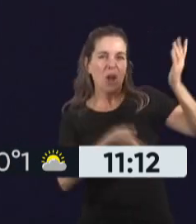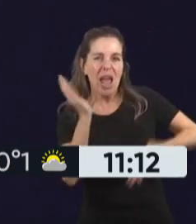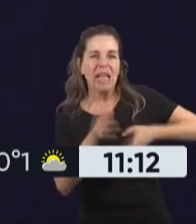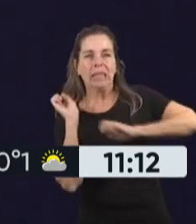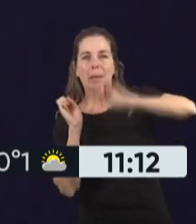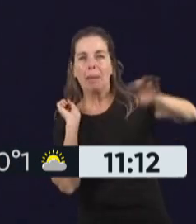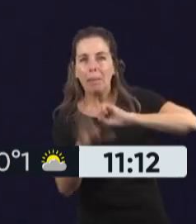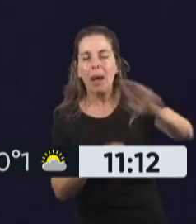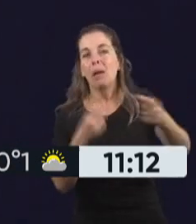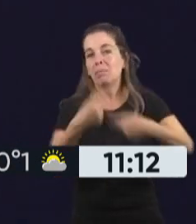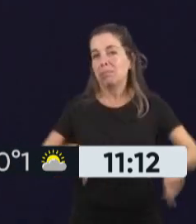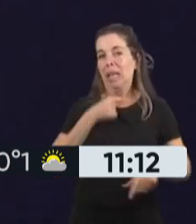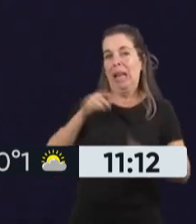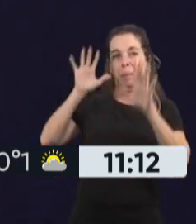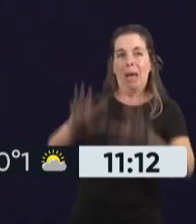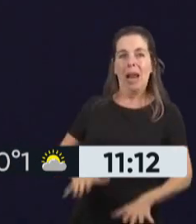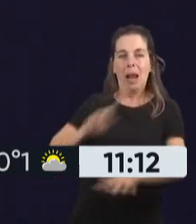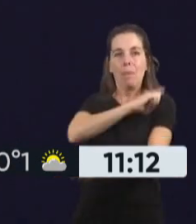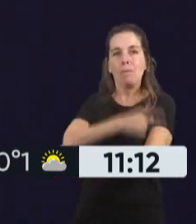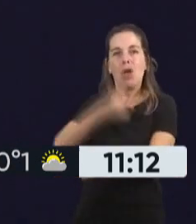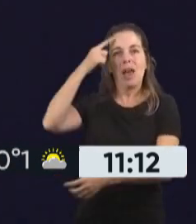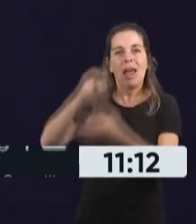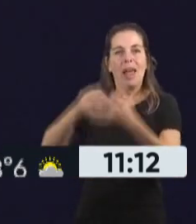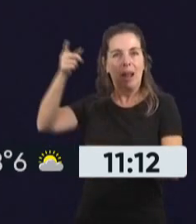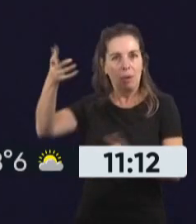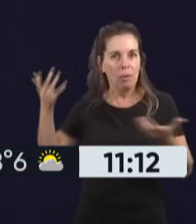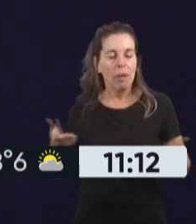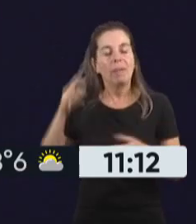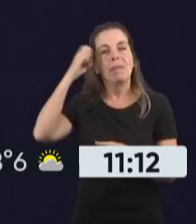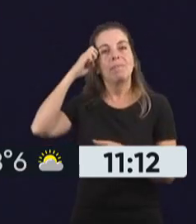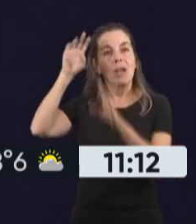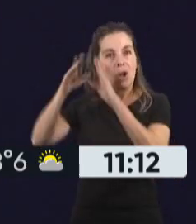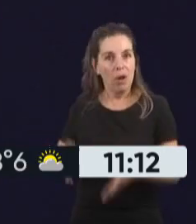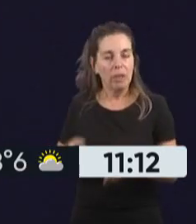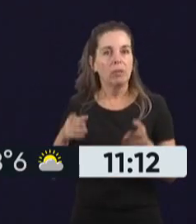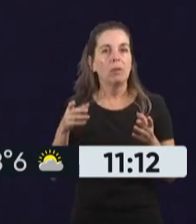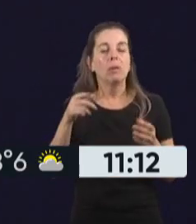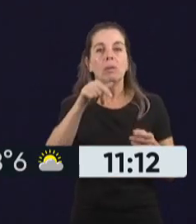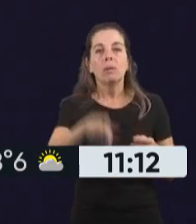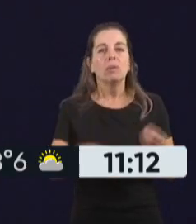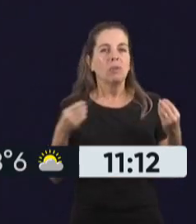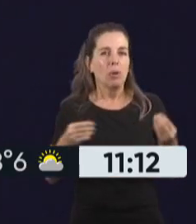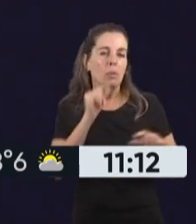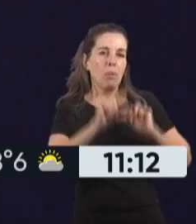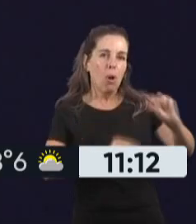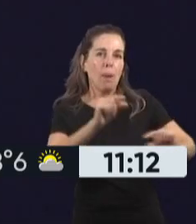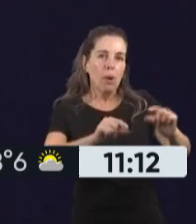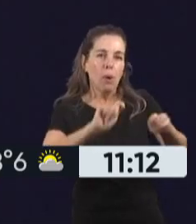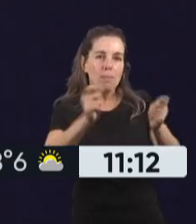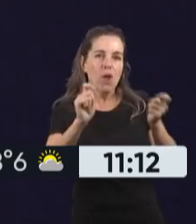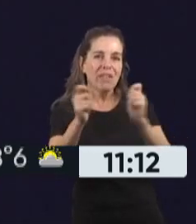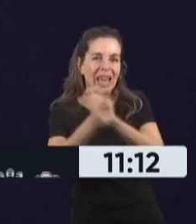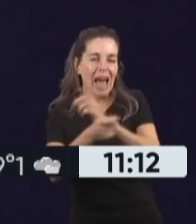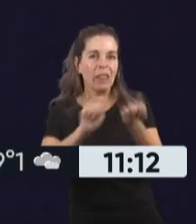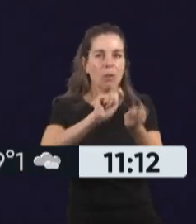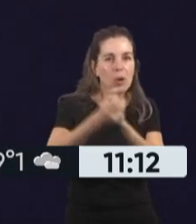uno de los poderes del Estado. Así que, más allá de que es un mal dato, lo que estamos haciendo es corrigiendo todo lo que haya que corregir